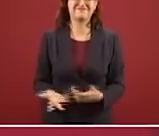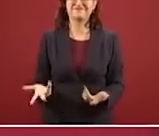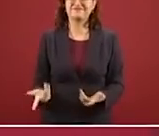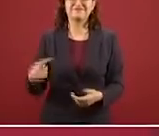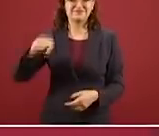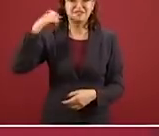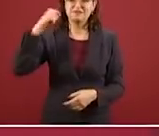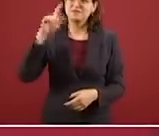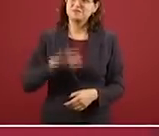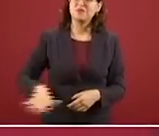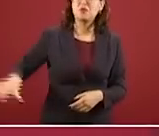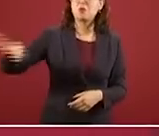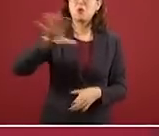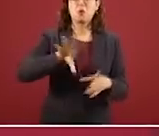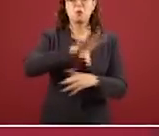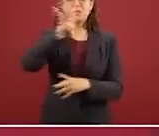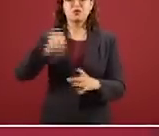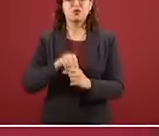2,400,000 hectáreas.